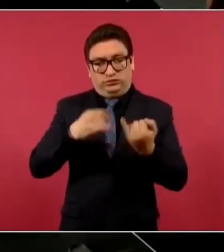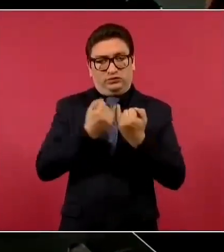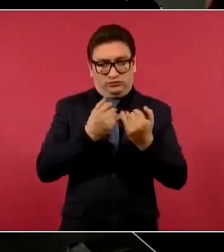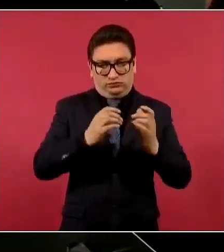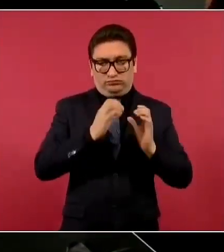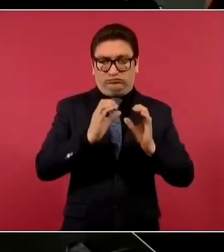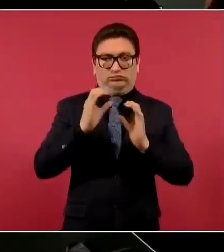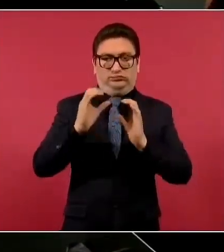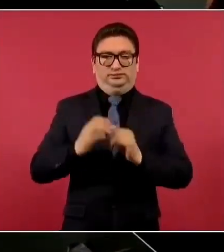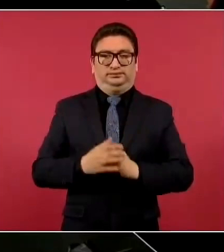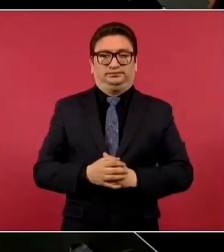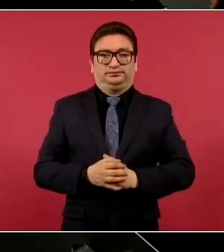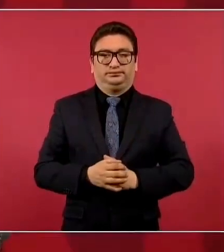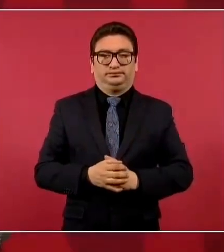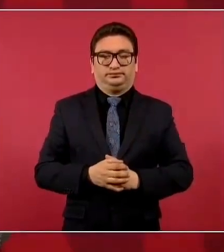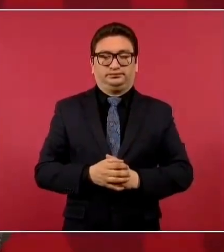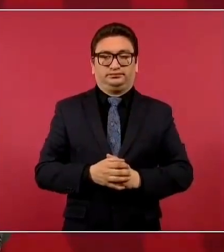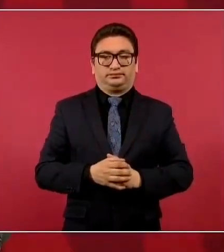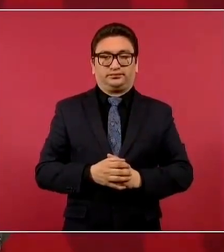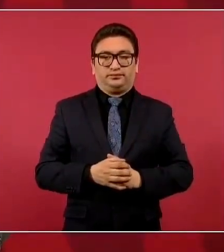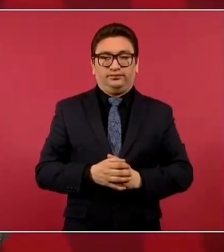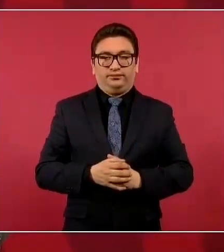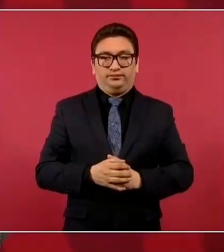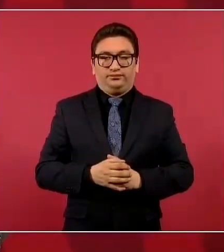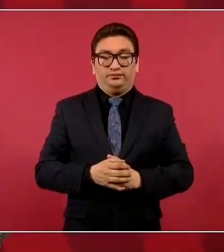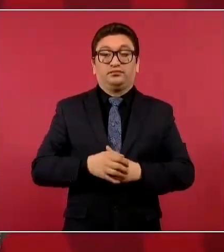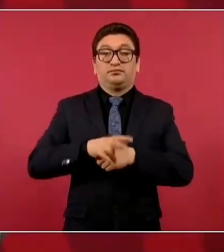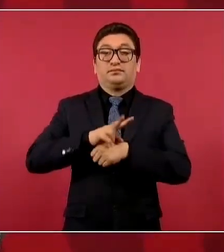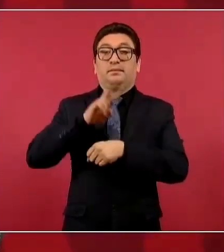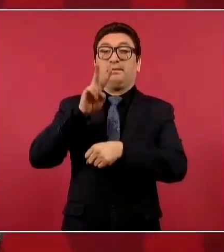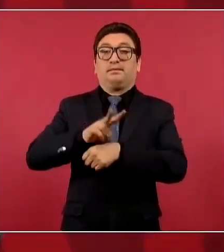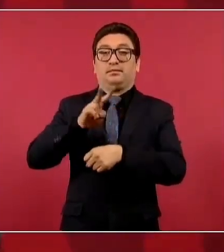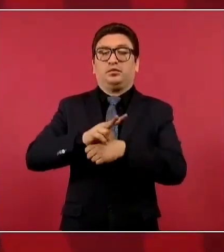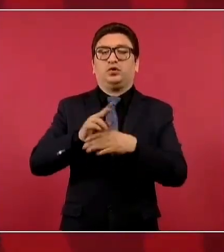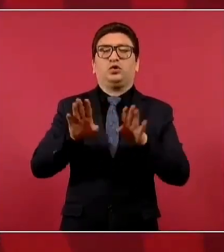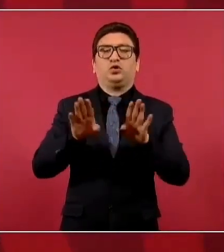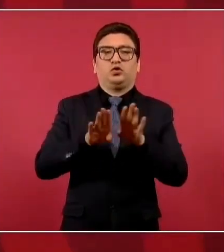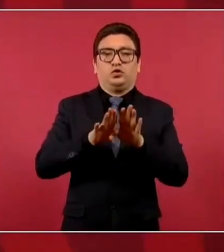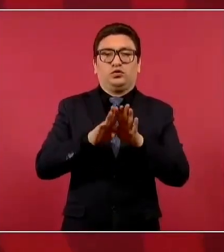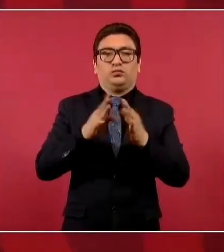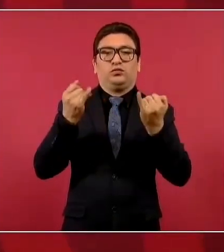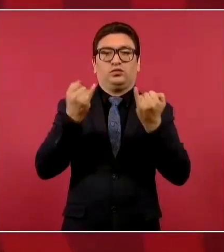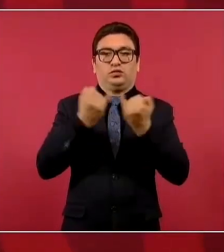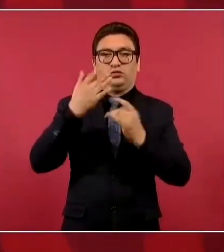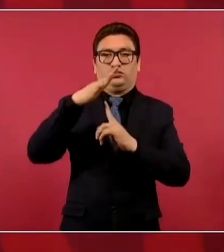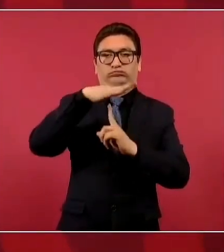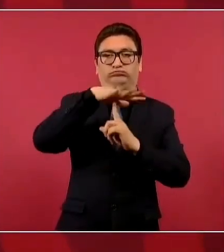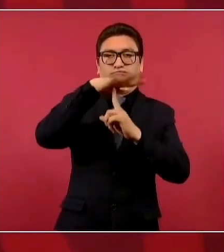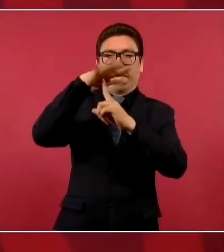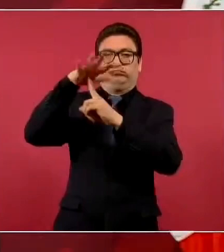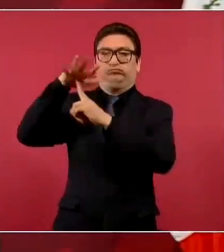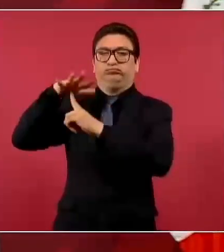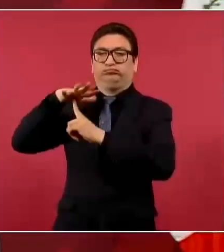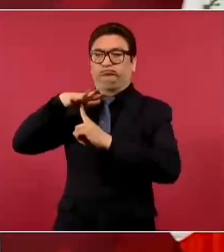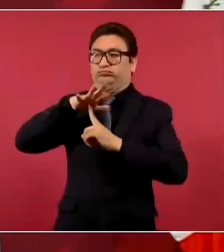y va a haber vigilancia aérea en helicóptero